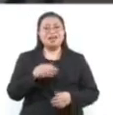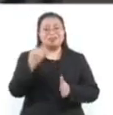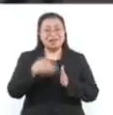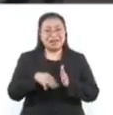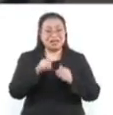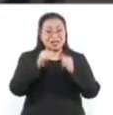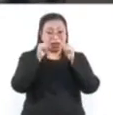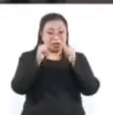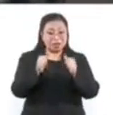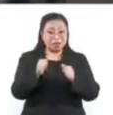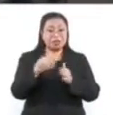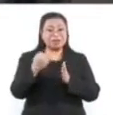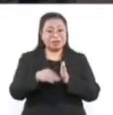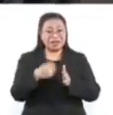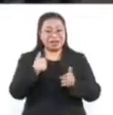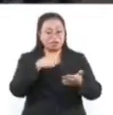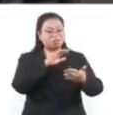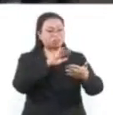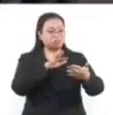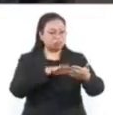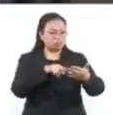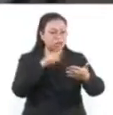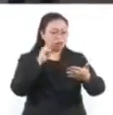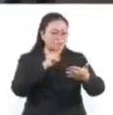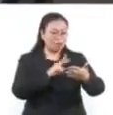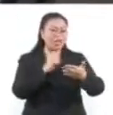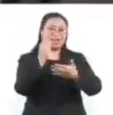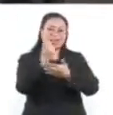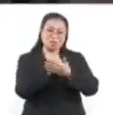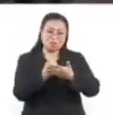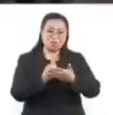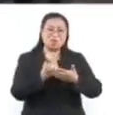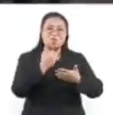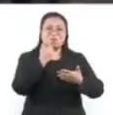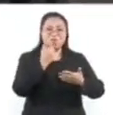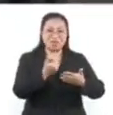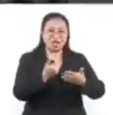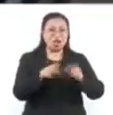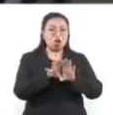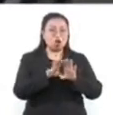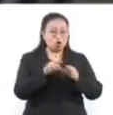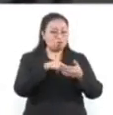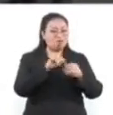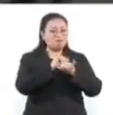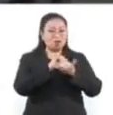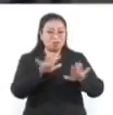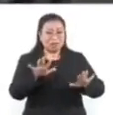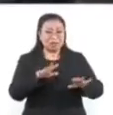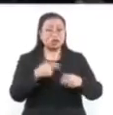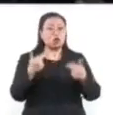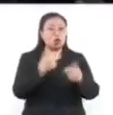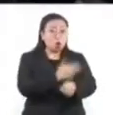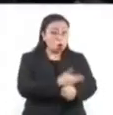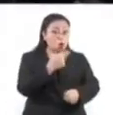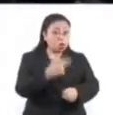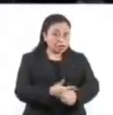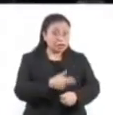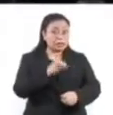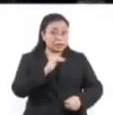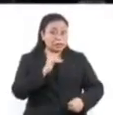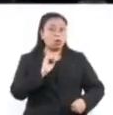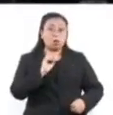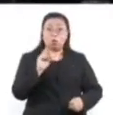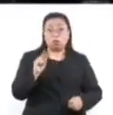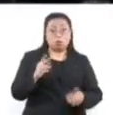mucho los lectores en si en la calidad del dibujo, en la calidad del contenido, la honestidad del